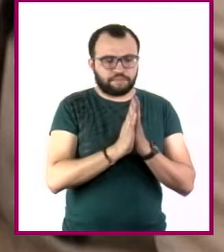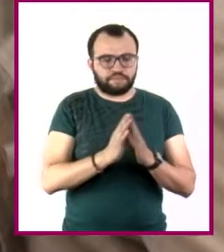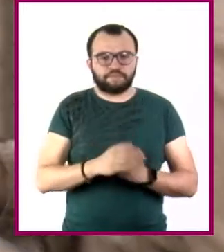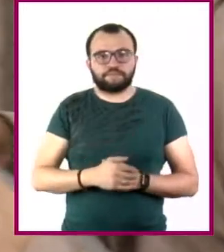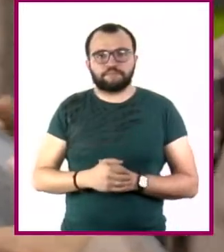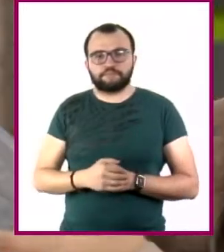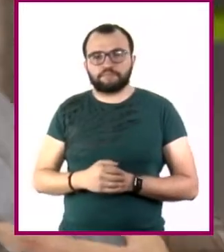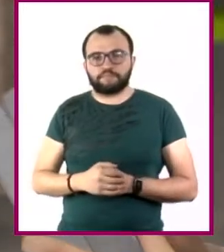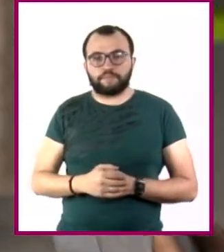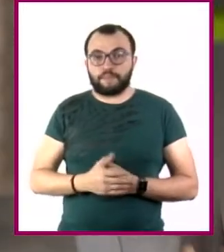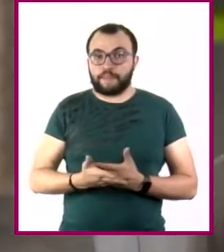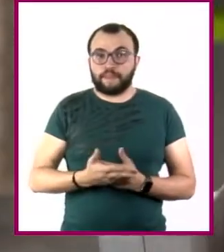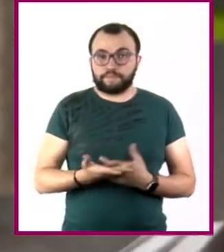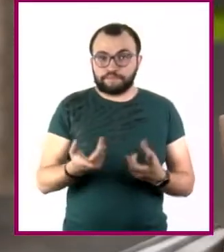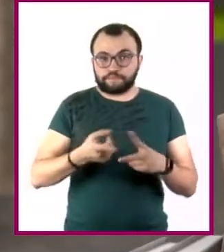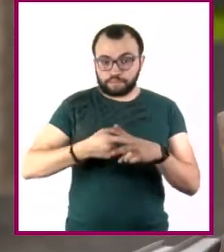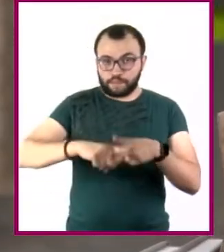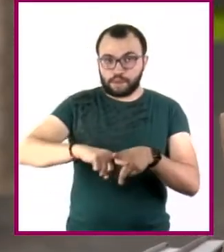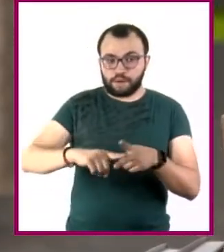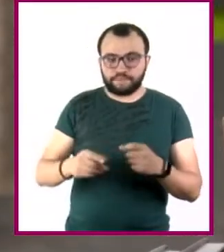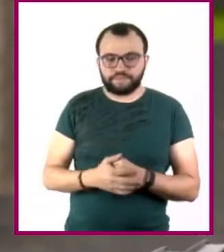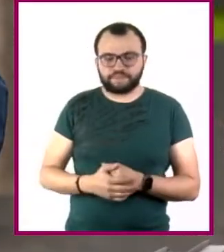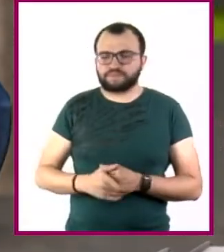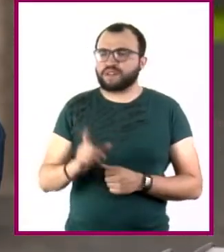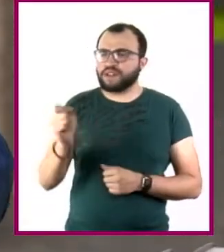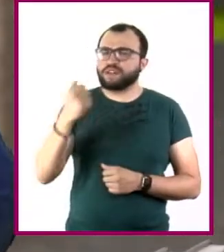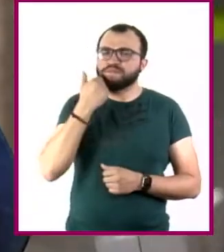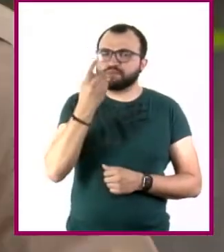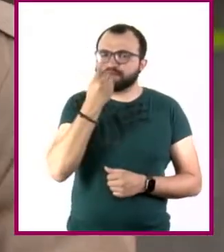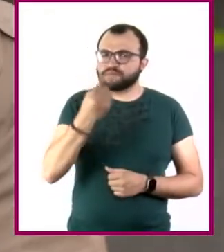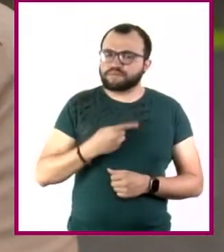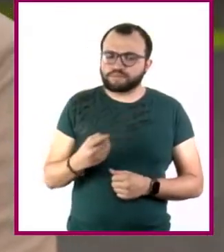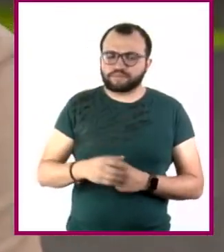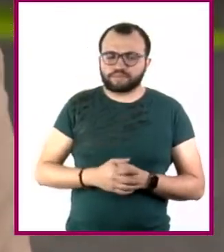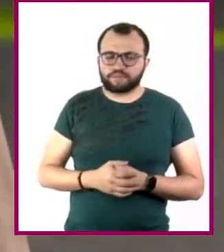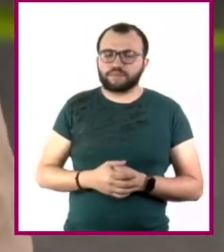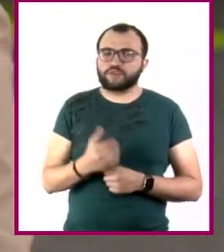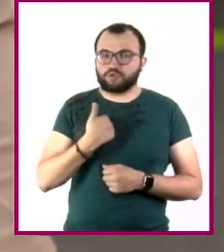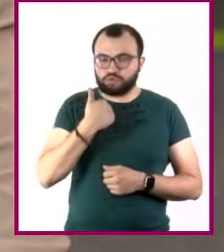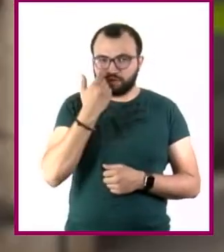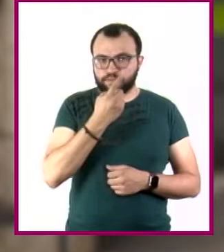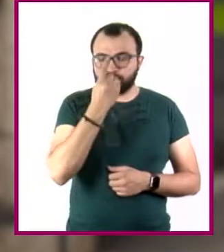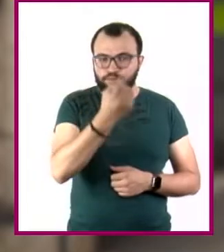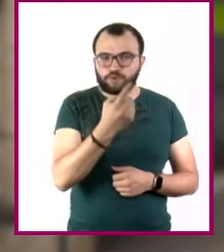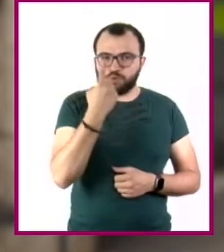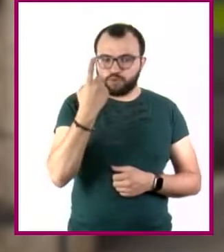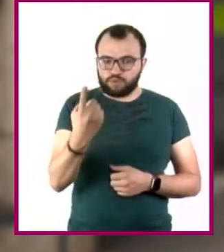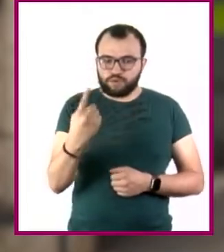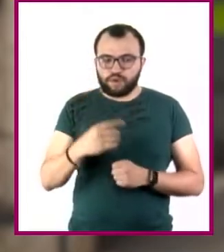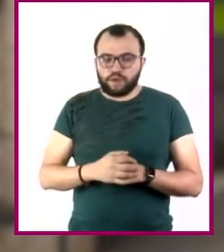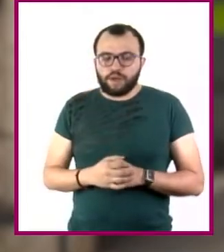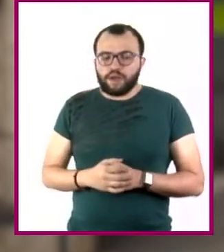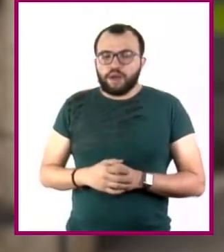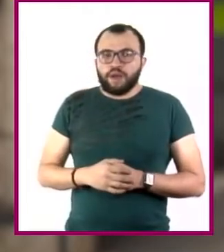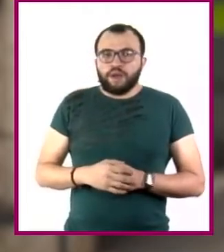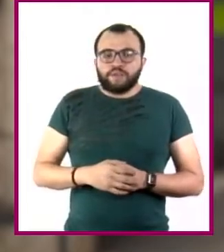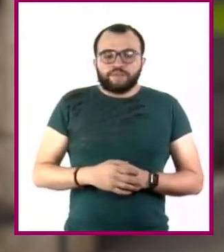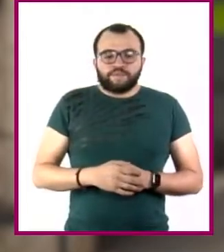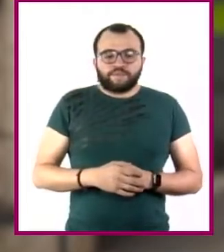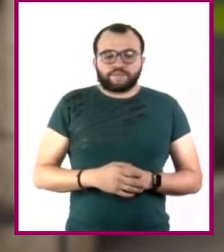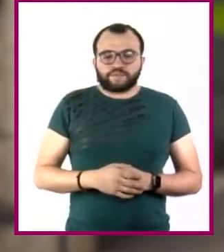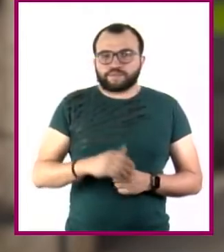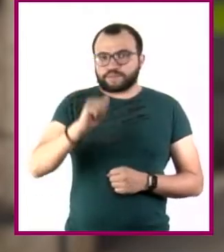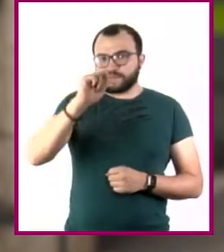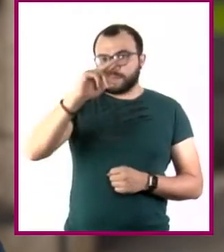Bueno, pues empecemos. ¿Qué tienen que decirme? Yo tengo un argumento. ¿Un